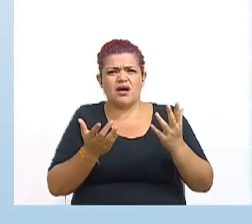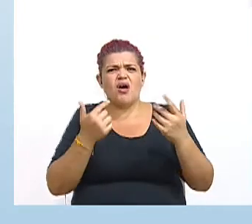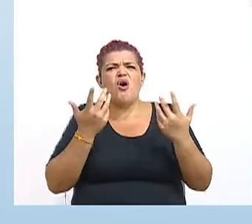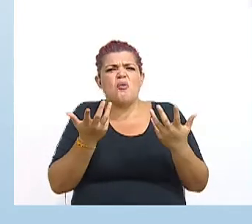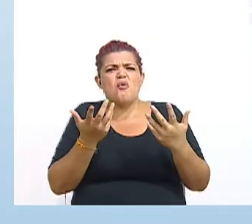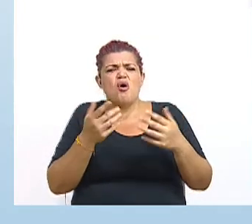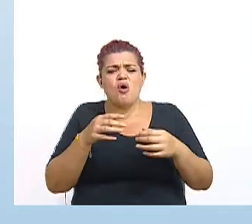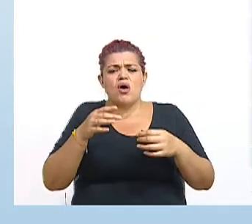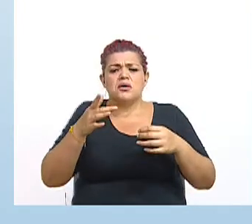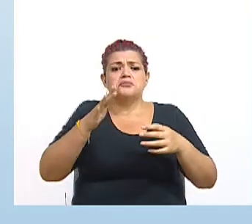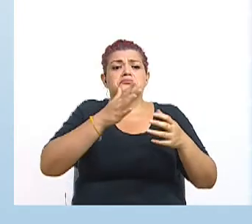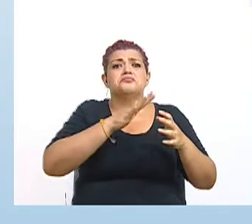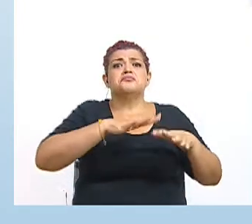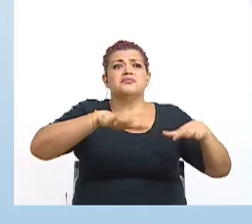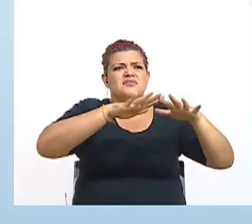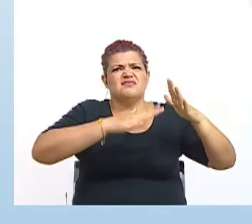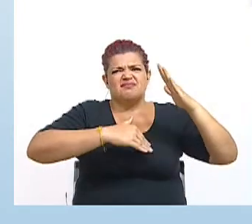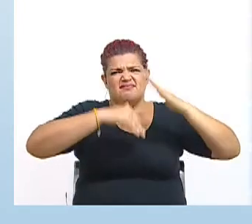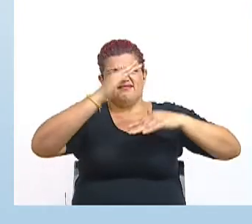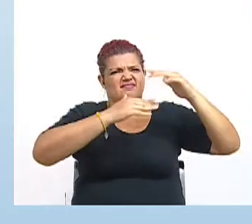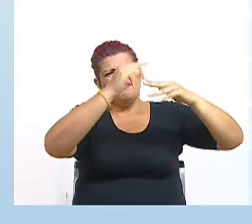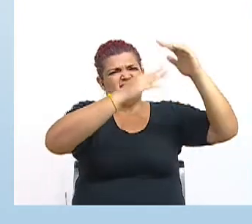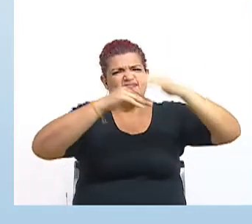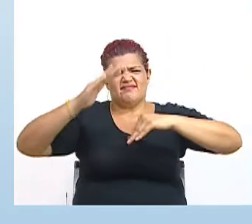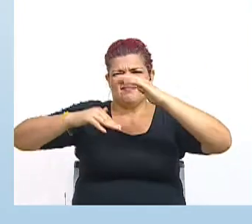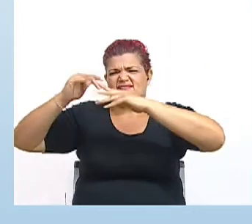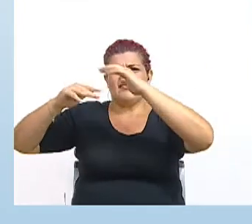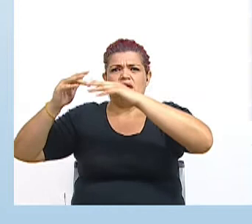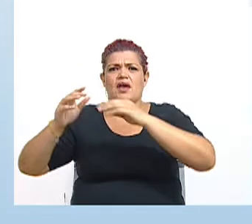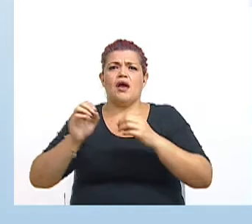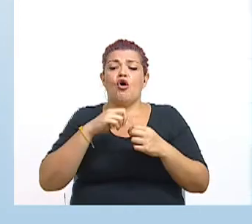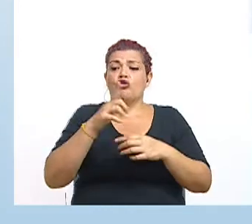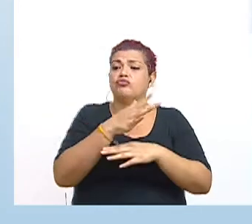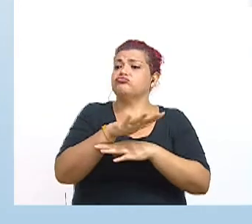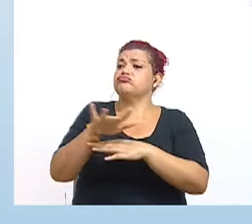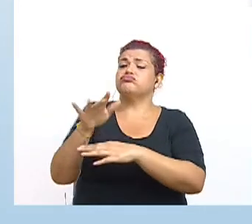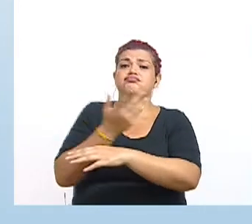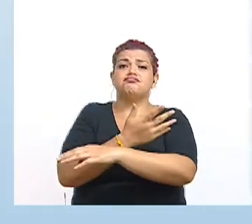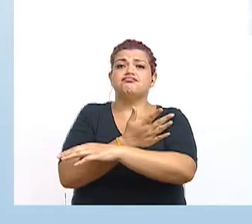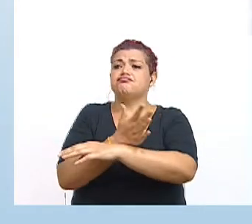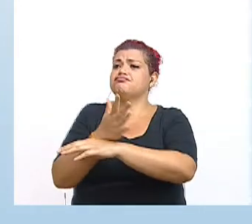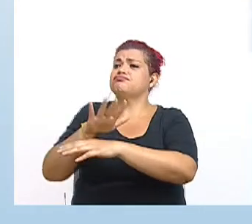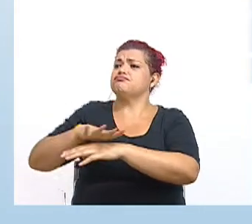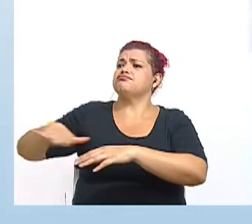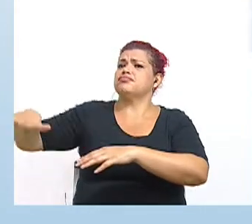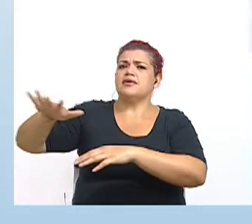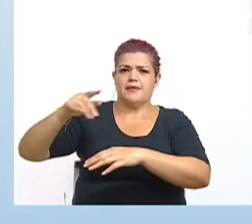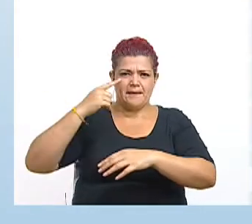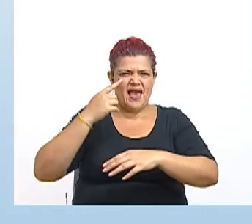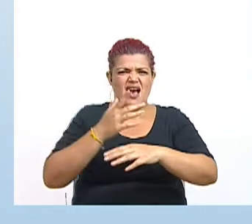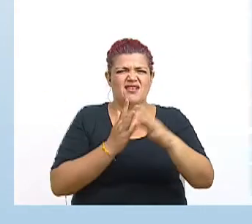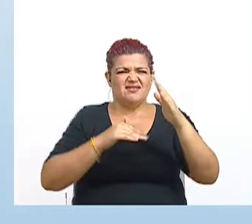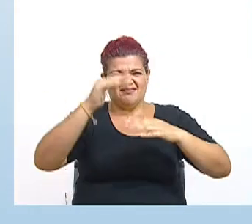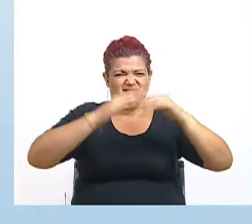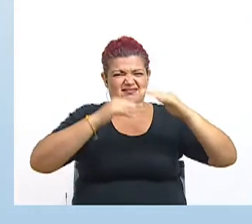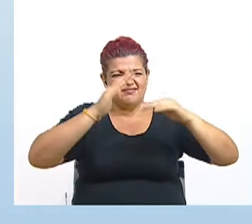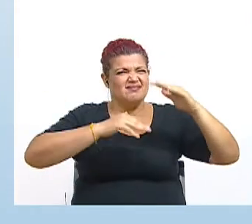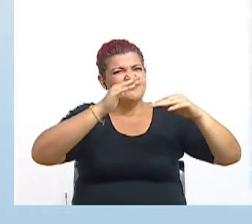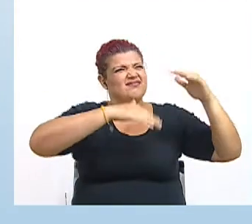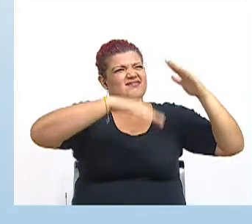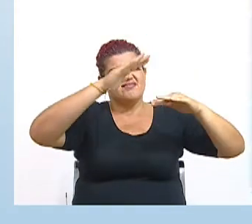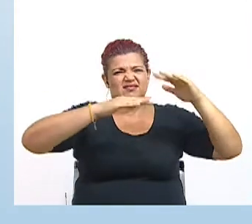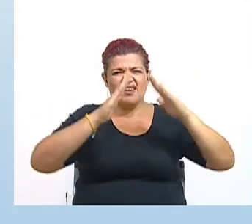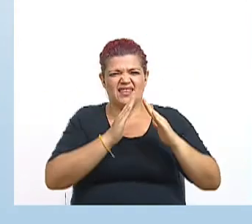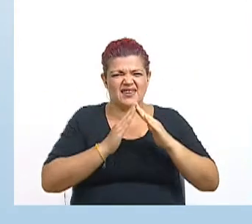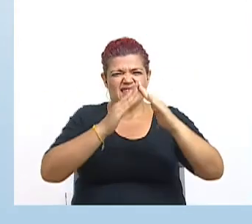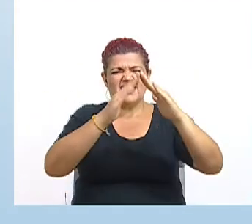el sector urbano y en el sector rural. Podemos notar en este caso que en el área urbana normalmente existen una gran cantidad